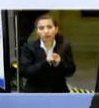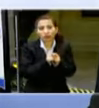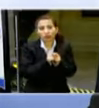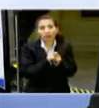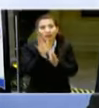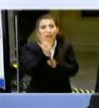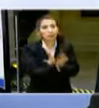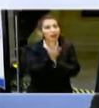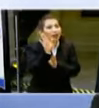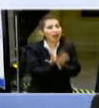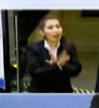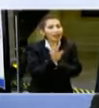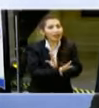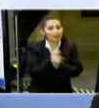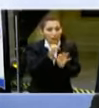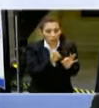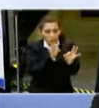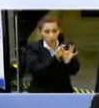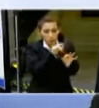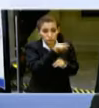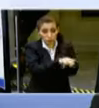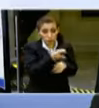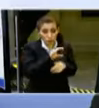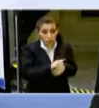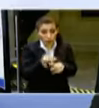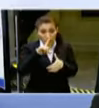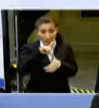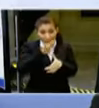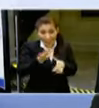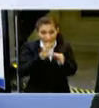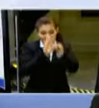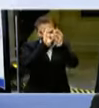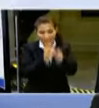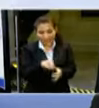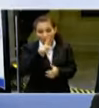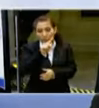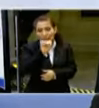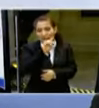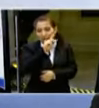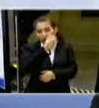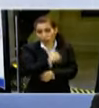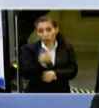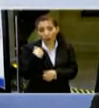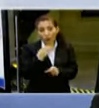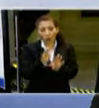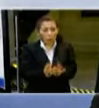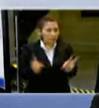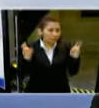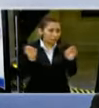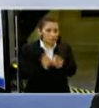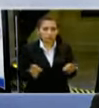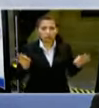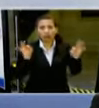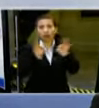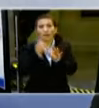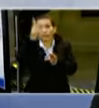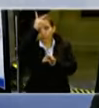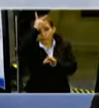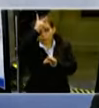que parecía ser la gema de la corona hacia América Latina, que era la Alianza del Pacífico, un tema importantísimo con